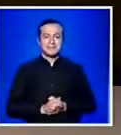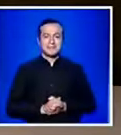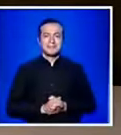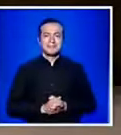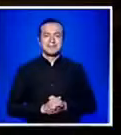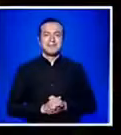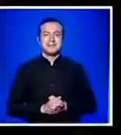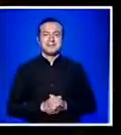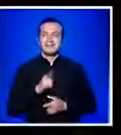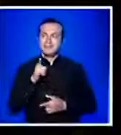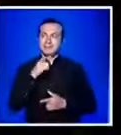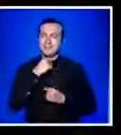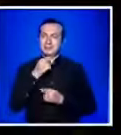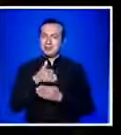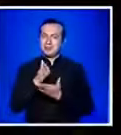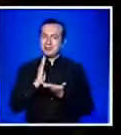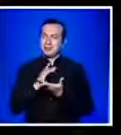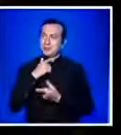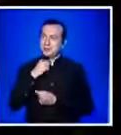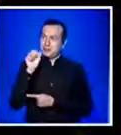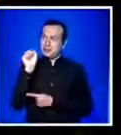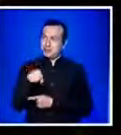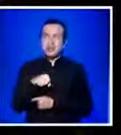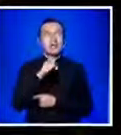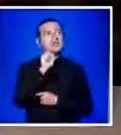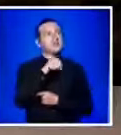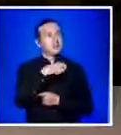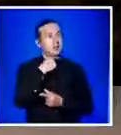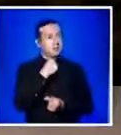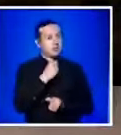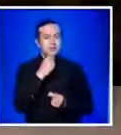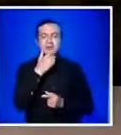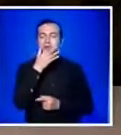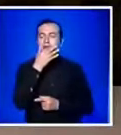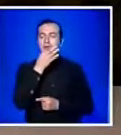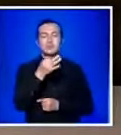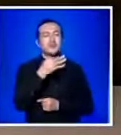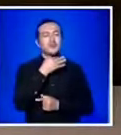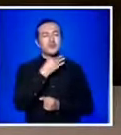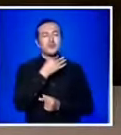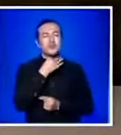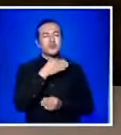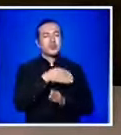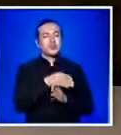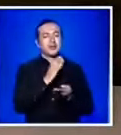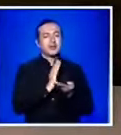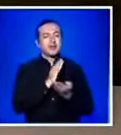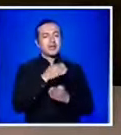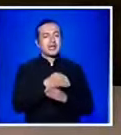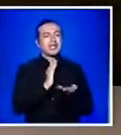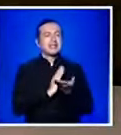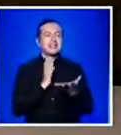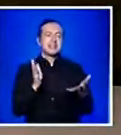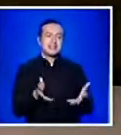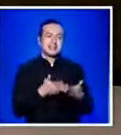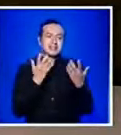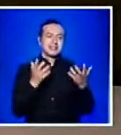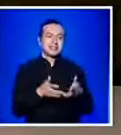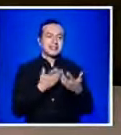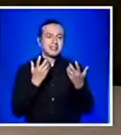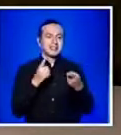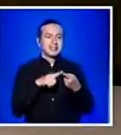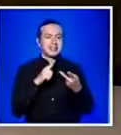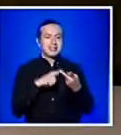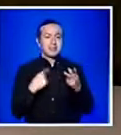Pero si le gusta el aguacate, si le gusta el aguacate, dígame. Claro que sí, a mí me encanta el aguacate. ¿Con qué le gusta, a ver? Me gusta en ensalada, me gusta